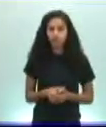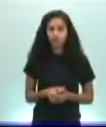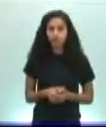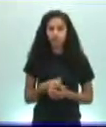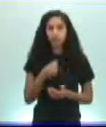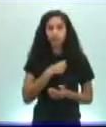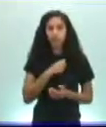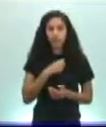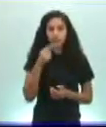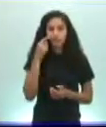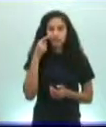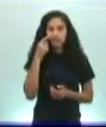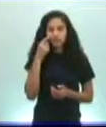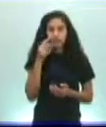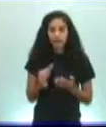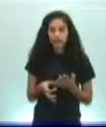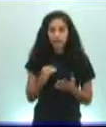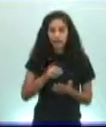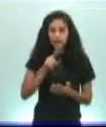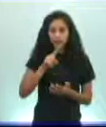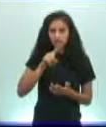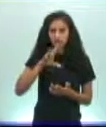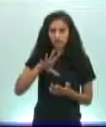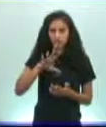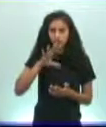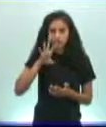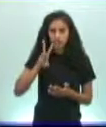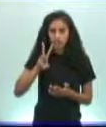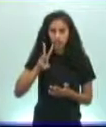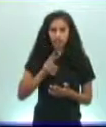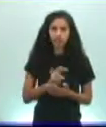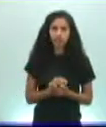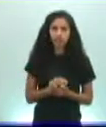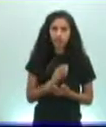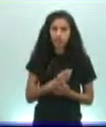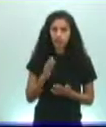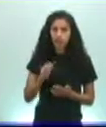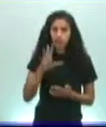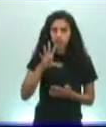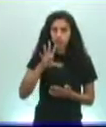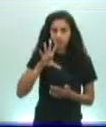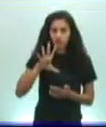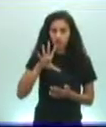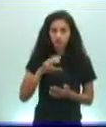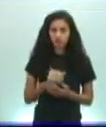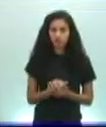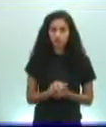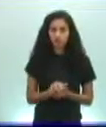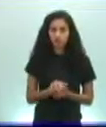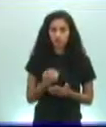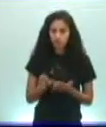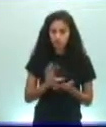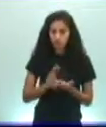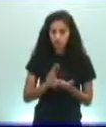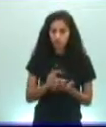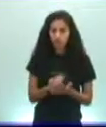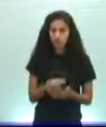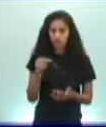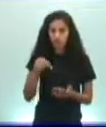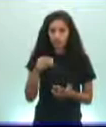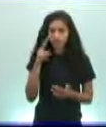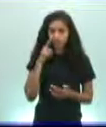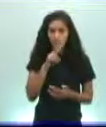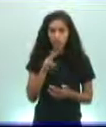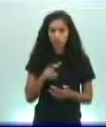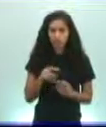Quiero que te ubiques en las páginas 153 a las 155 de tu libro de texto y ahí aparecen